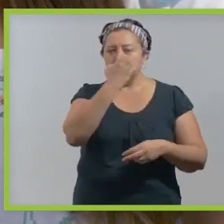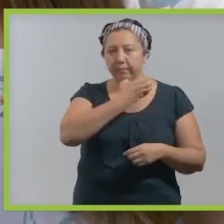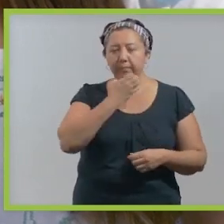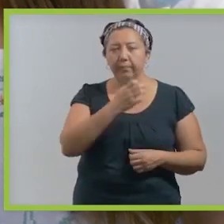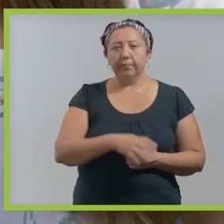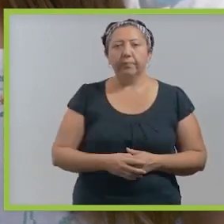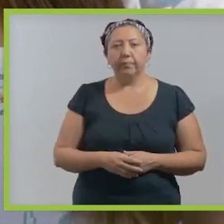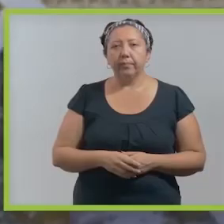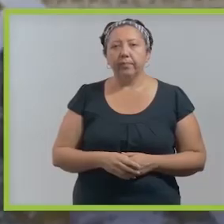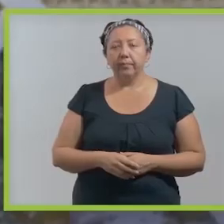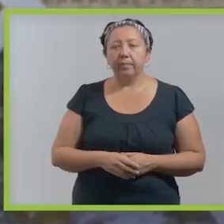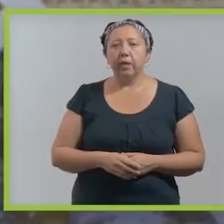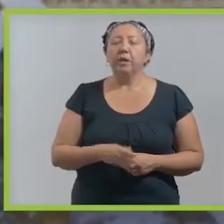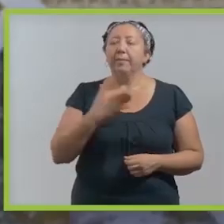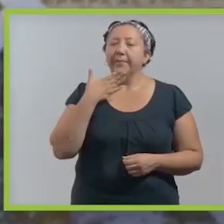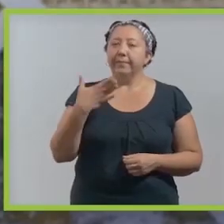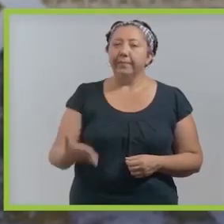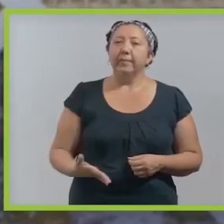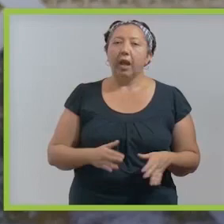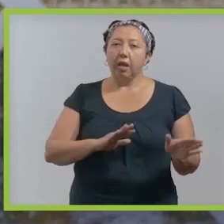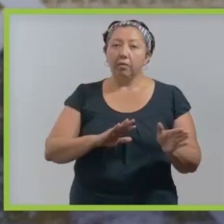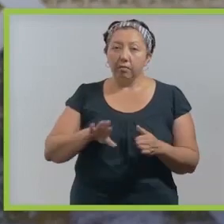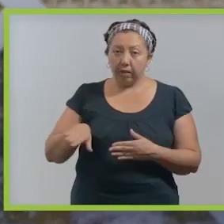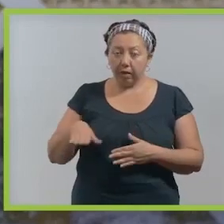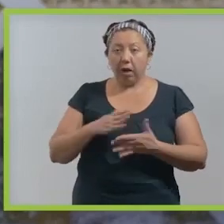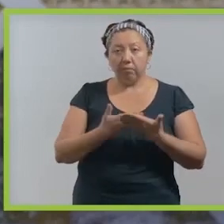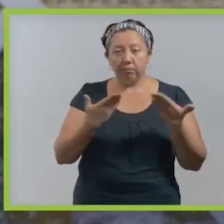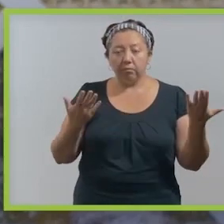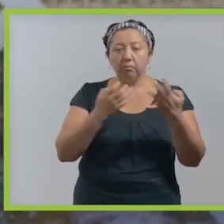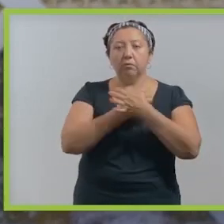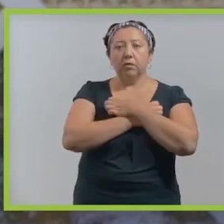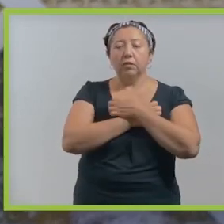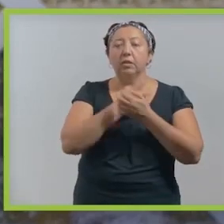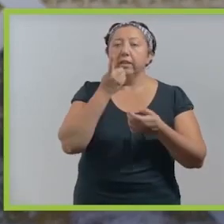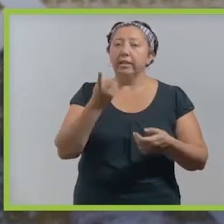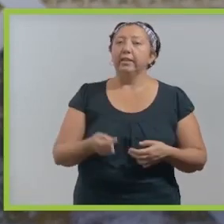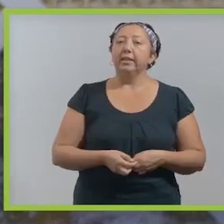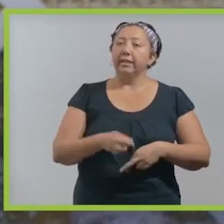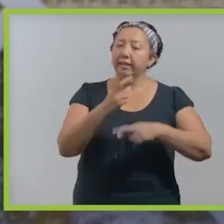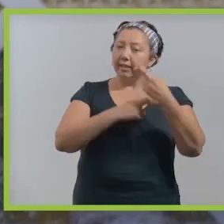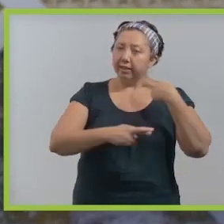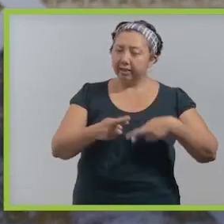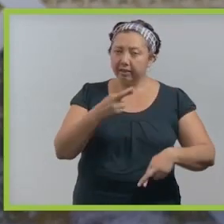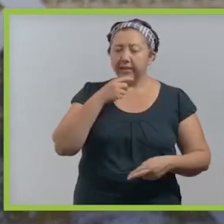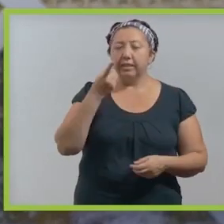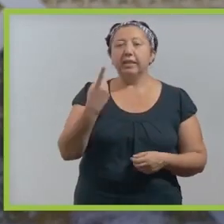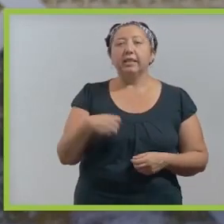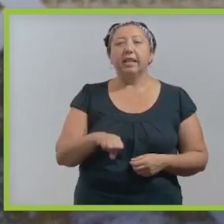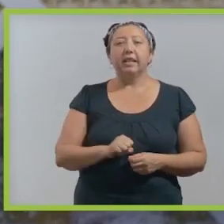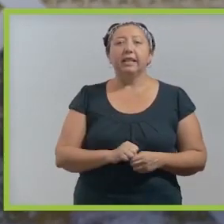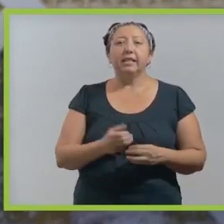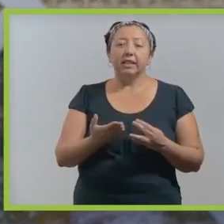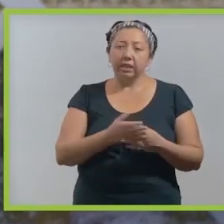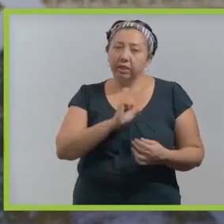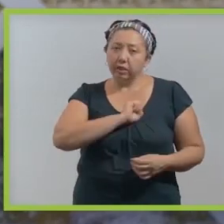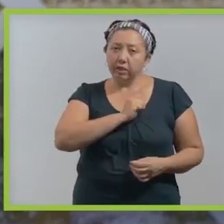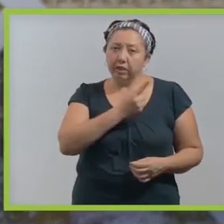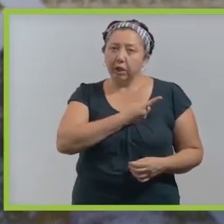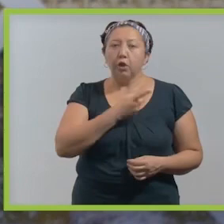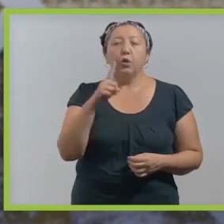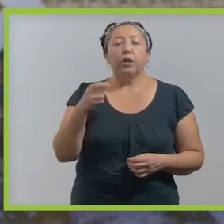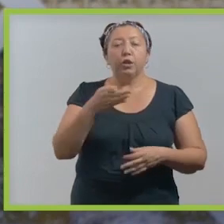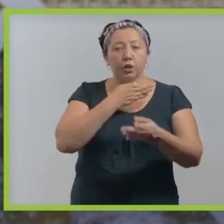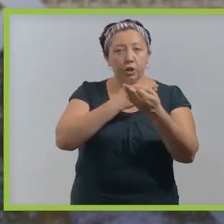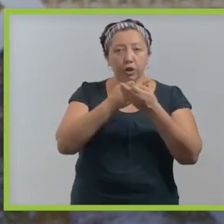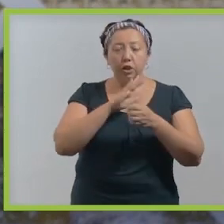clases. Muy bien, dejando a un lado el tema de la educación, ahora regresamos a retomar el tema del sector salud. Una de